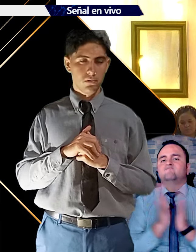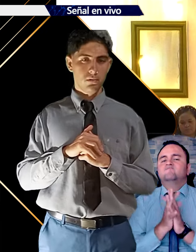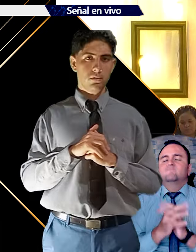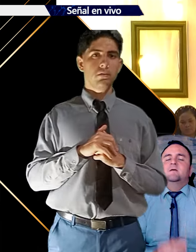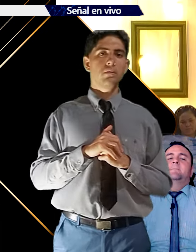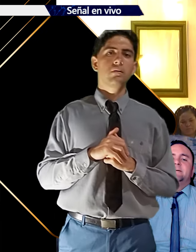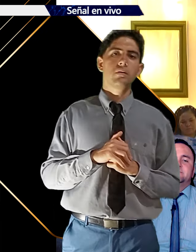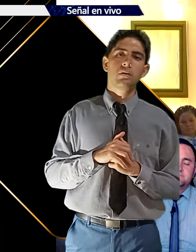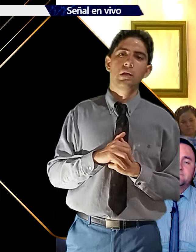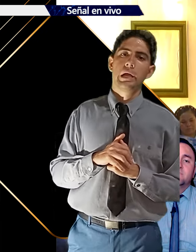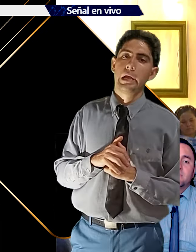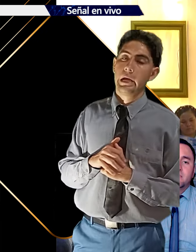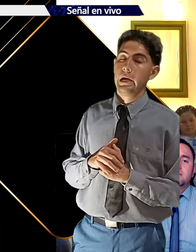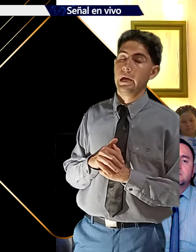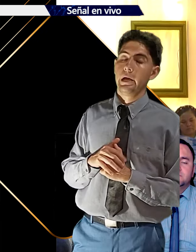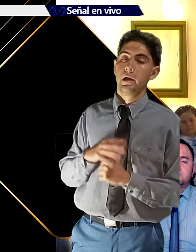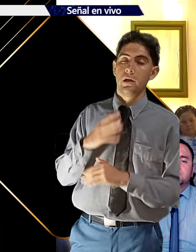¿Por qué?